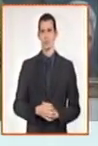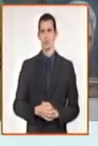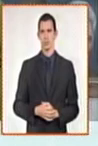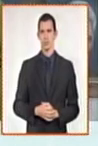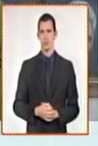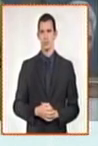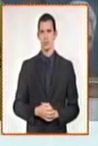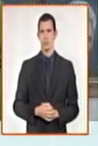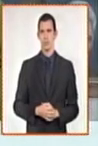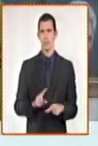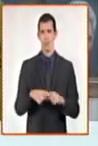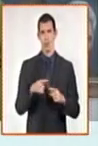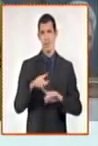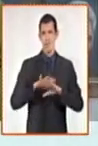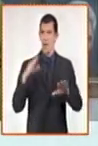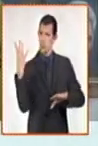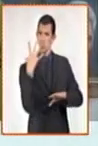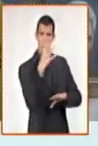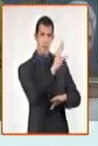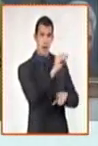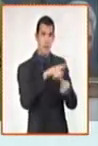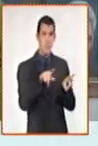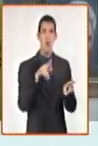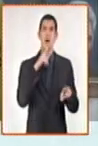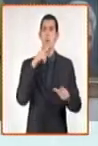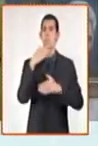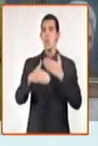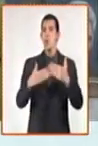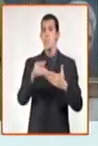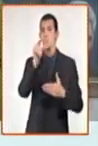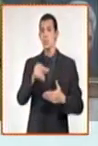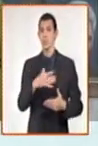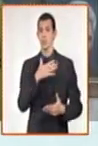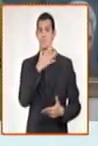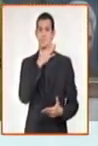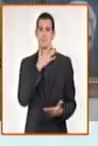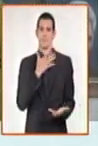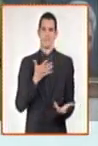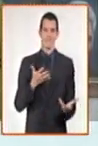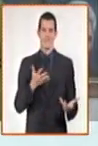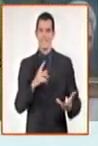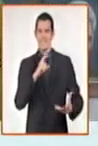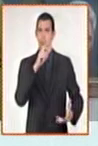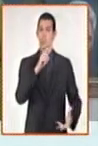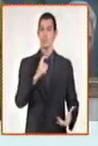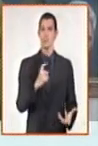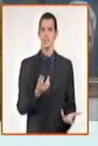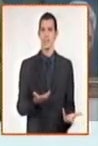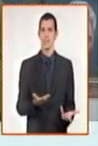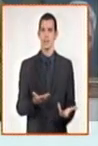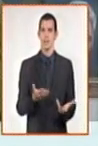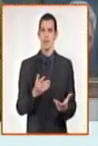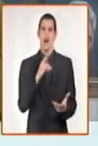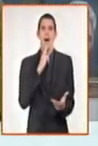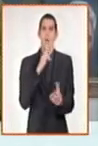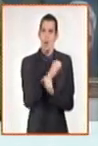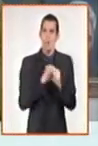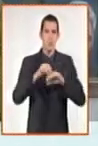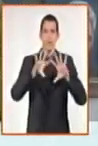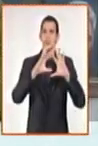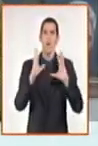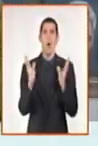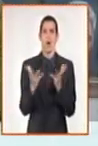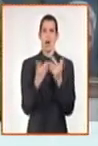de los asuntos que se afecta tras el paso del huracán. Nosotros, bueno, hemos estado también evaluando, yo creo